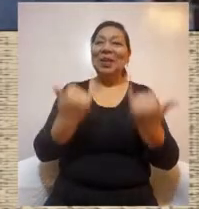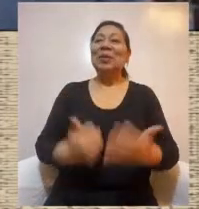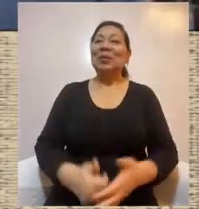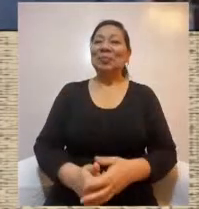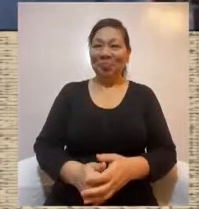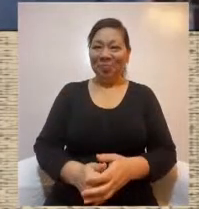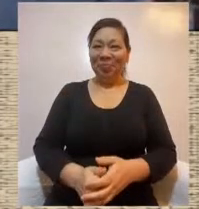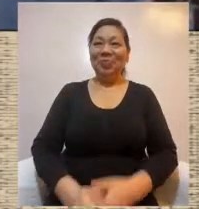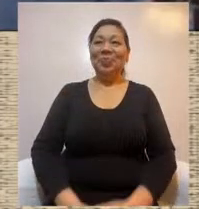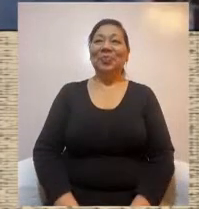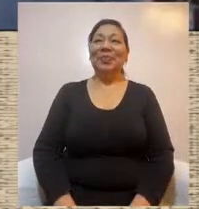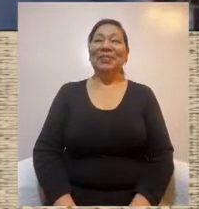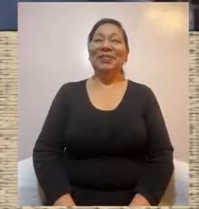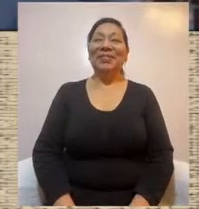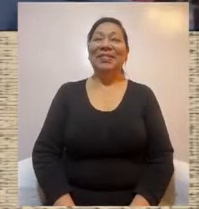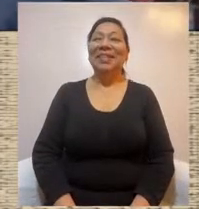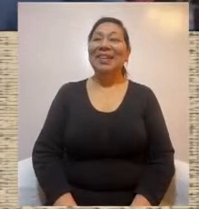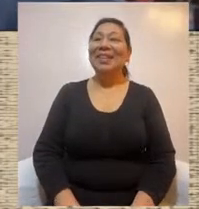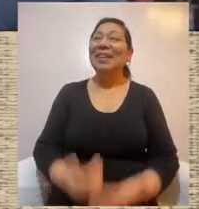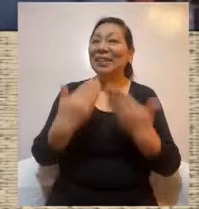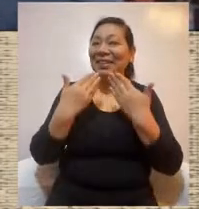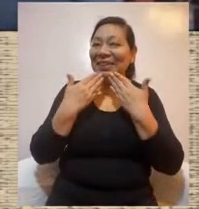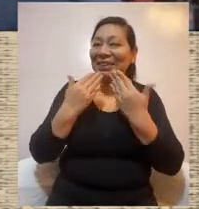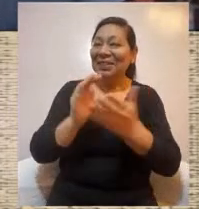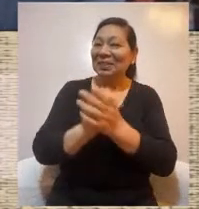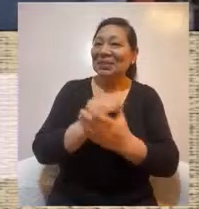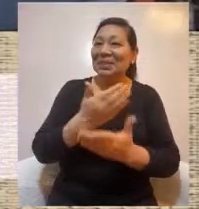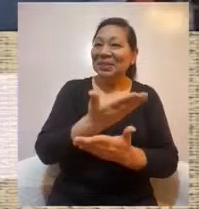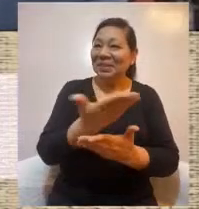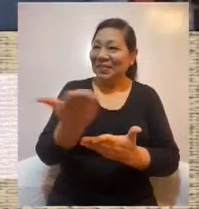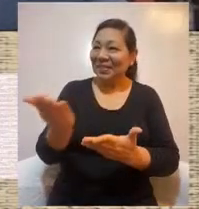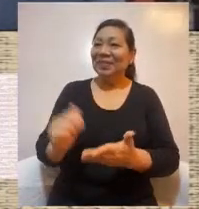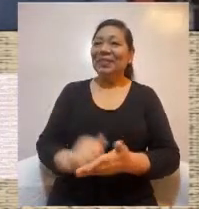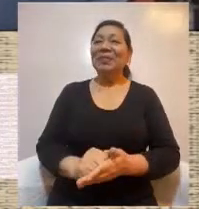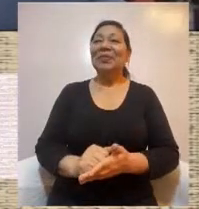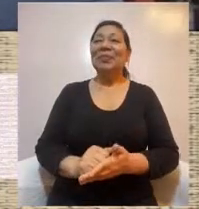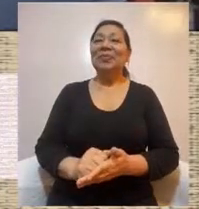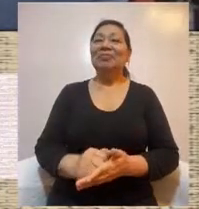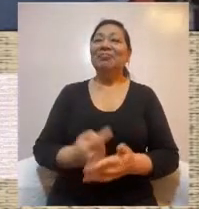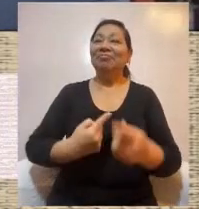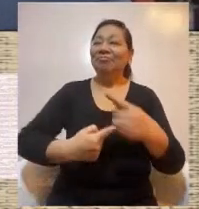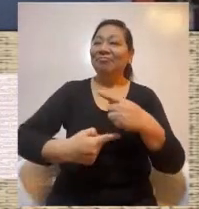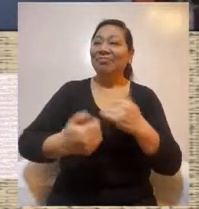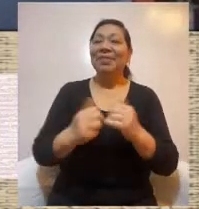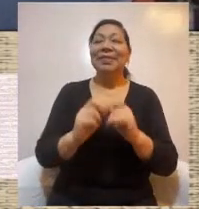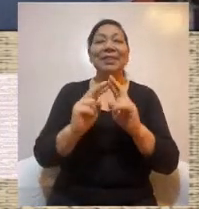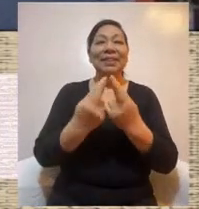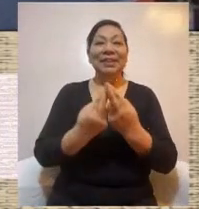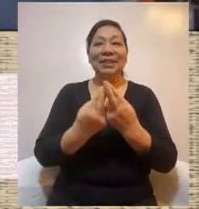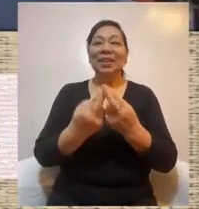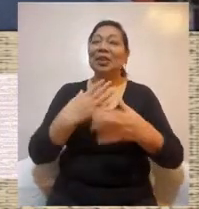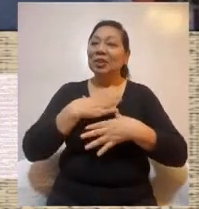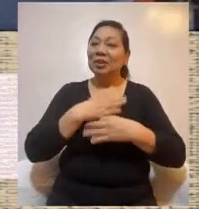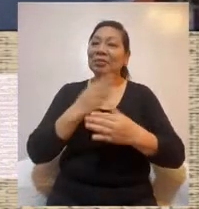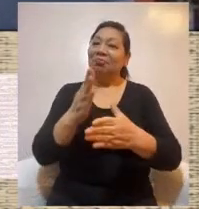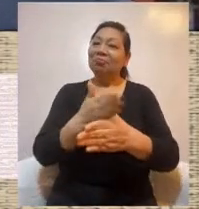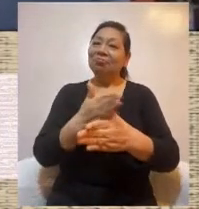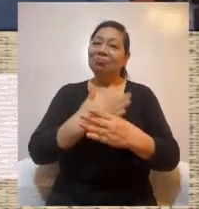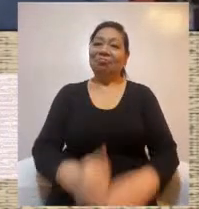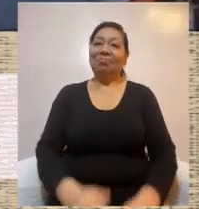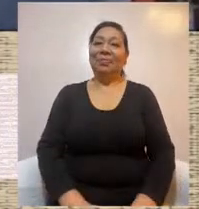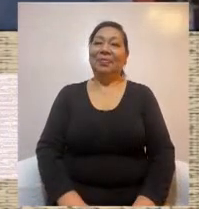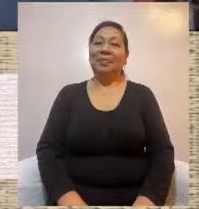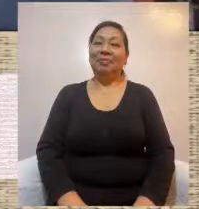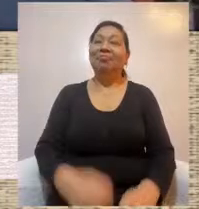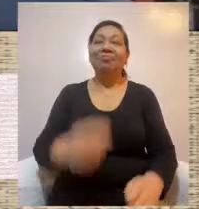de hoy. Bienvenido, Óscar. Buenas tardes, Candelaria, y a todas las personas que hacen posible este evento. Es un gusto poder